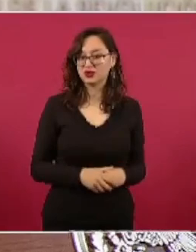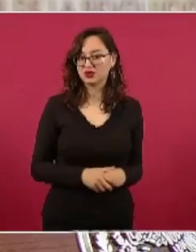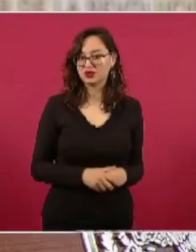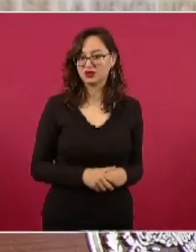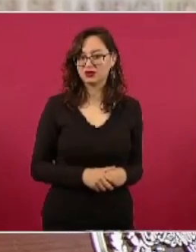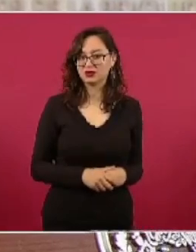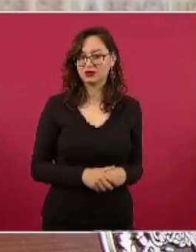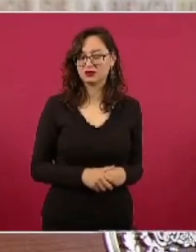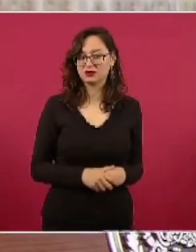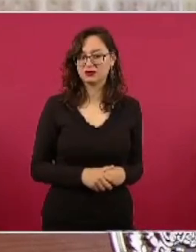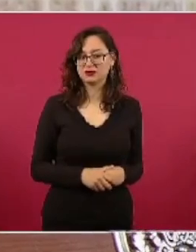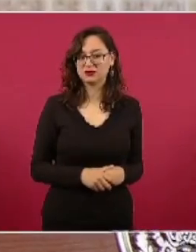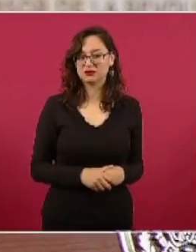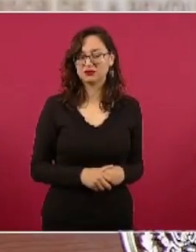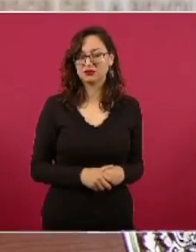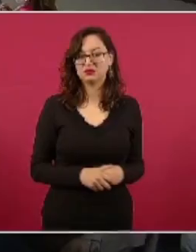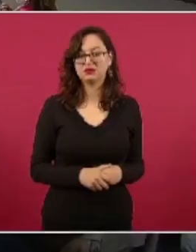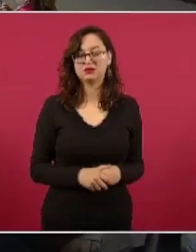del edificio.